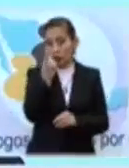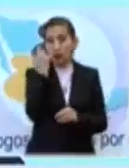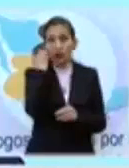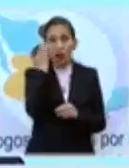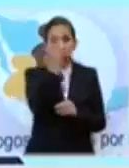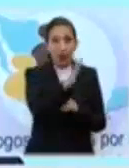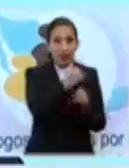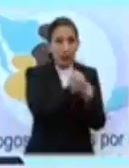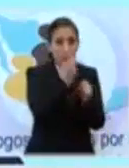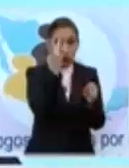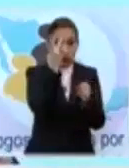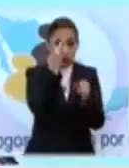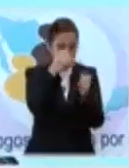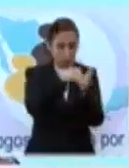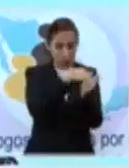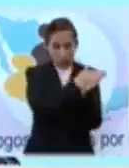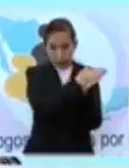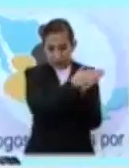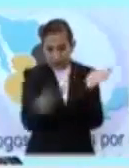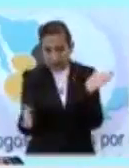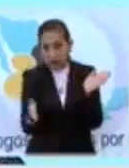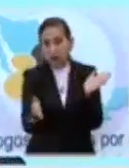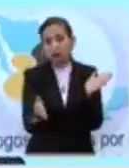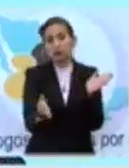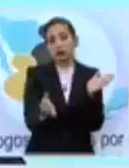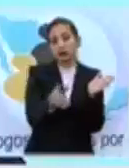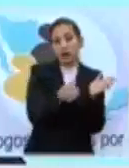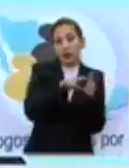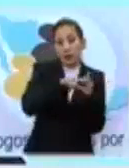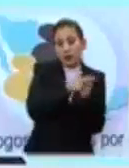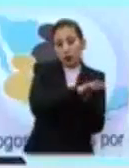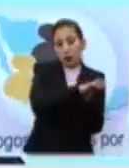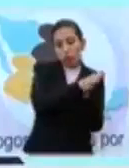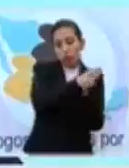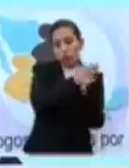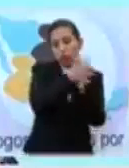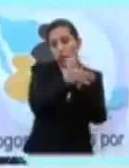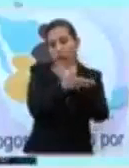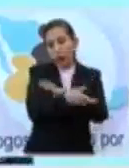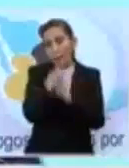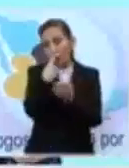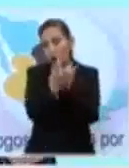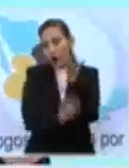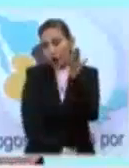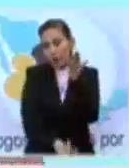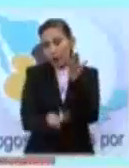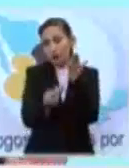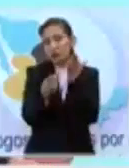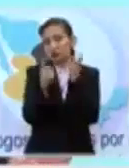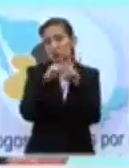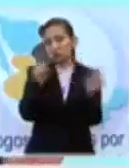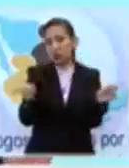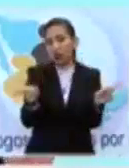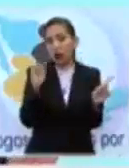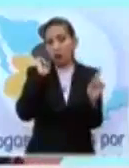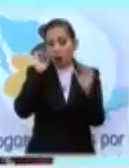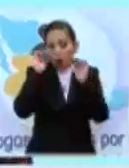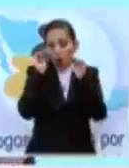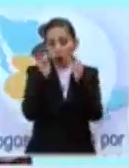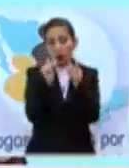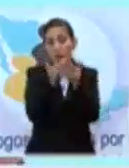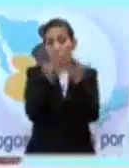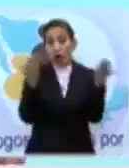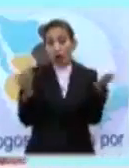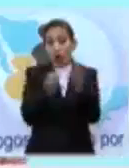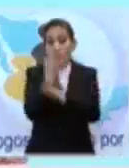del 2000, continuó la evolución de la política social, enfatizando este enfoque e incluso en el